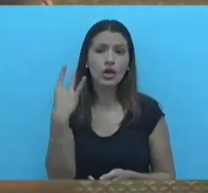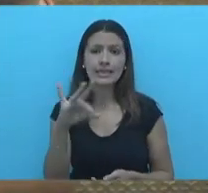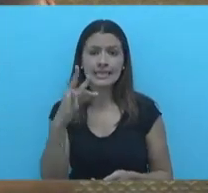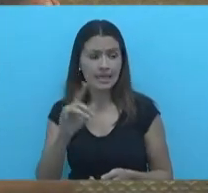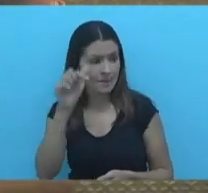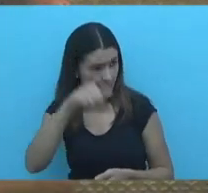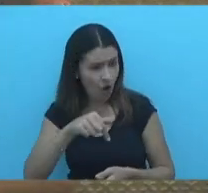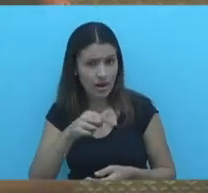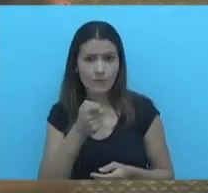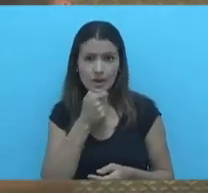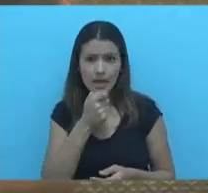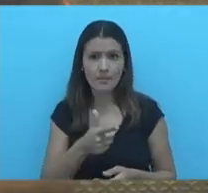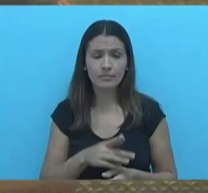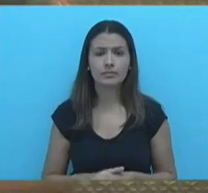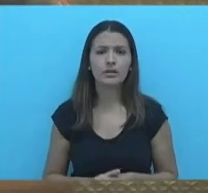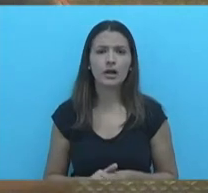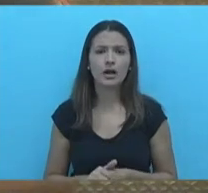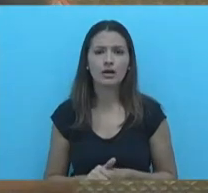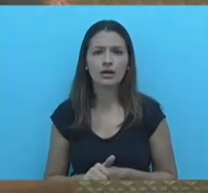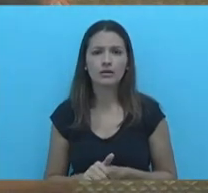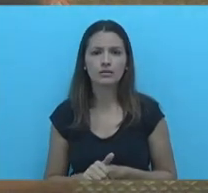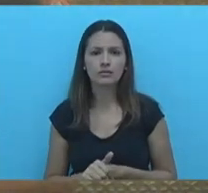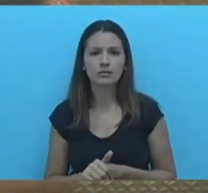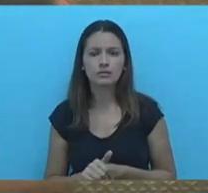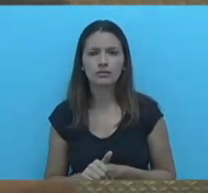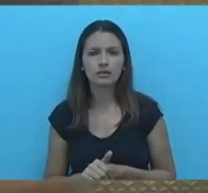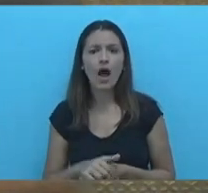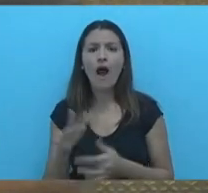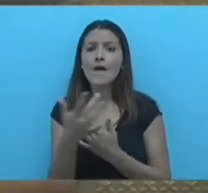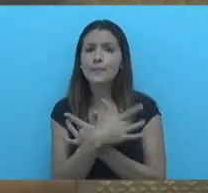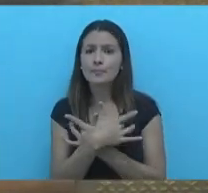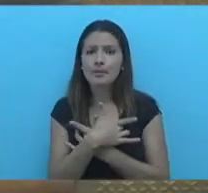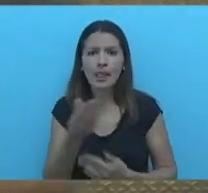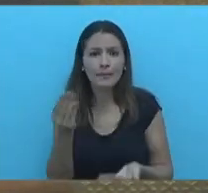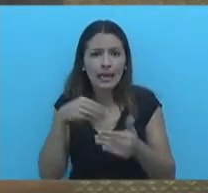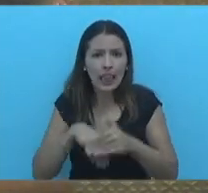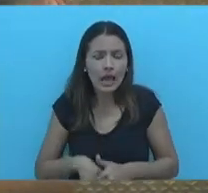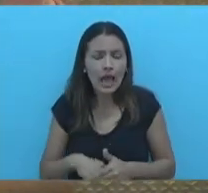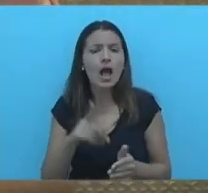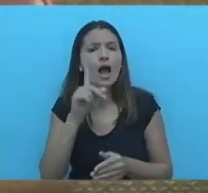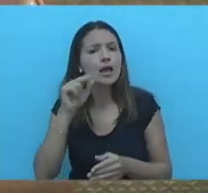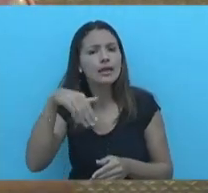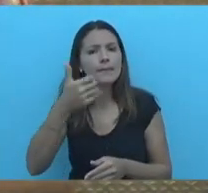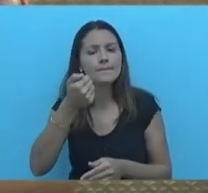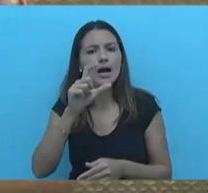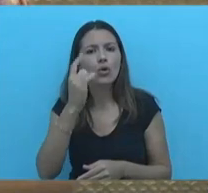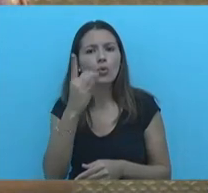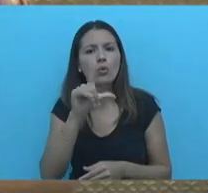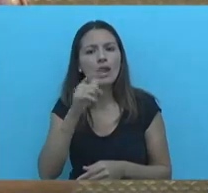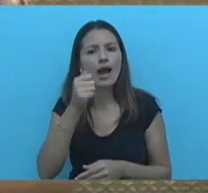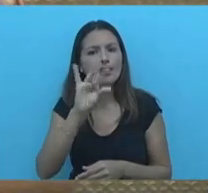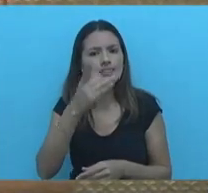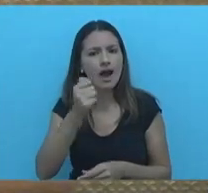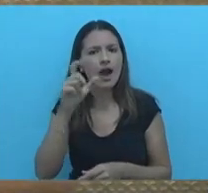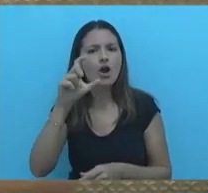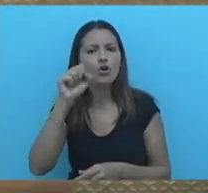discutiendo hoy, el Día de la Inmaculada Concepción. Uno puede llegar a interpretar